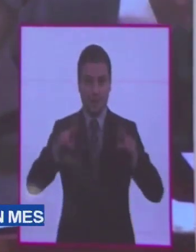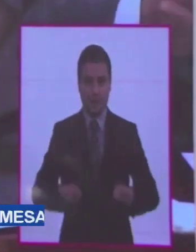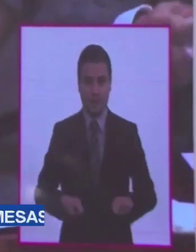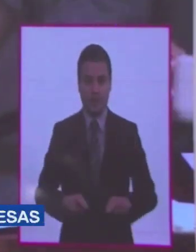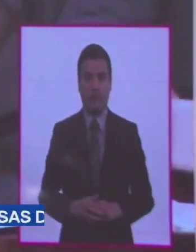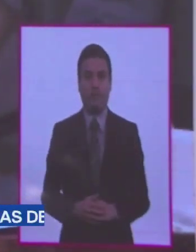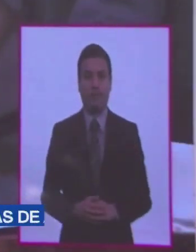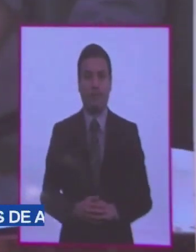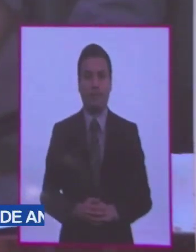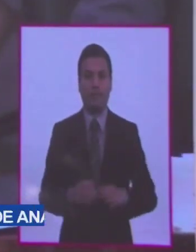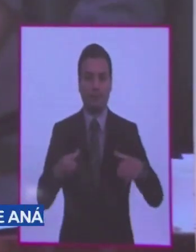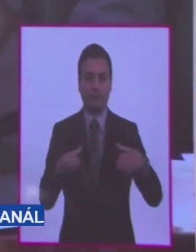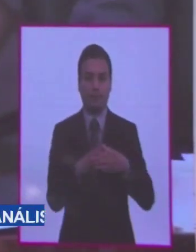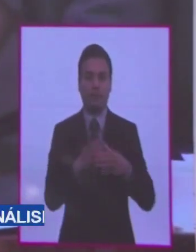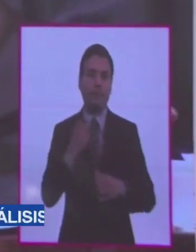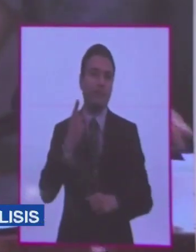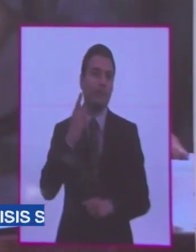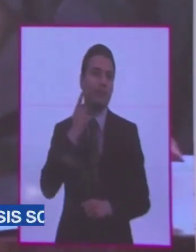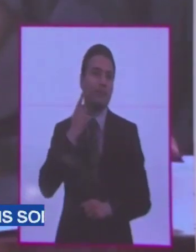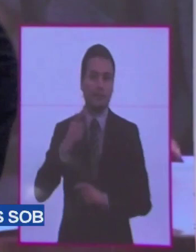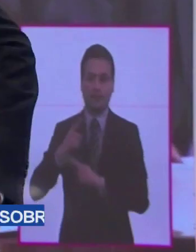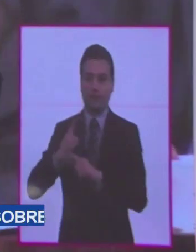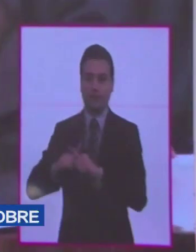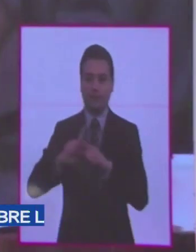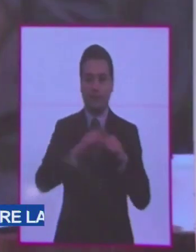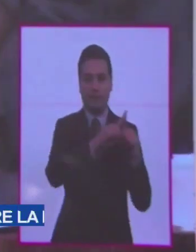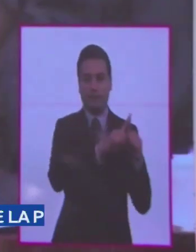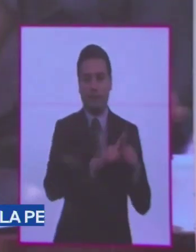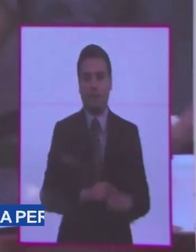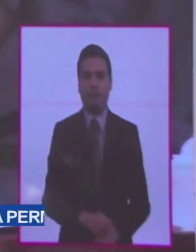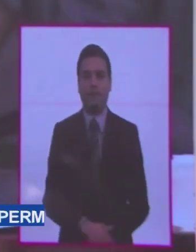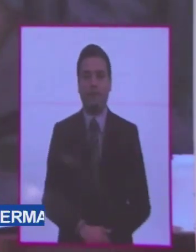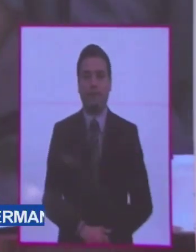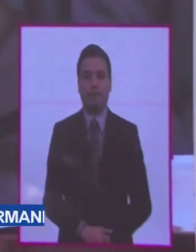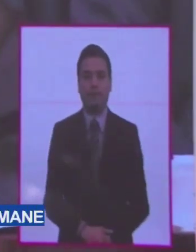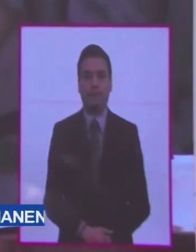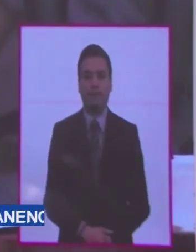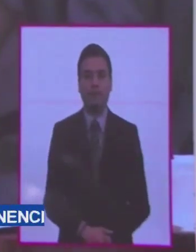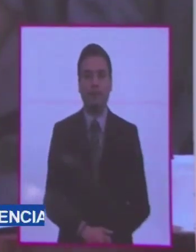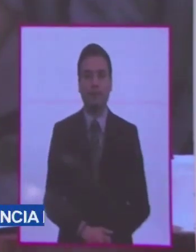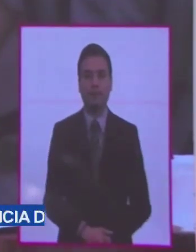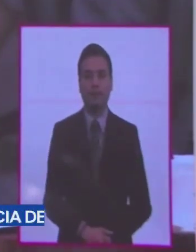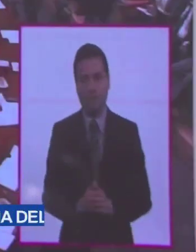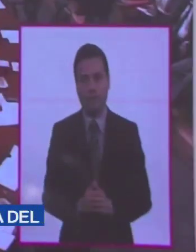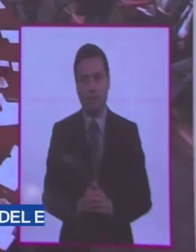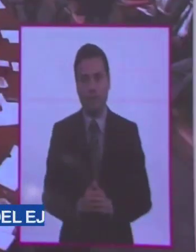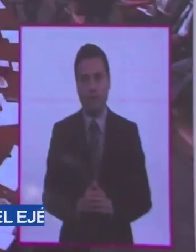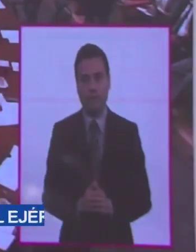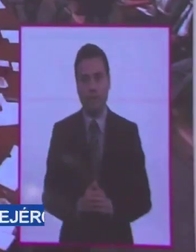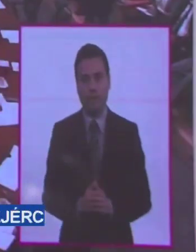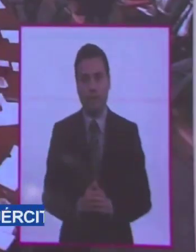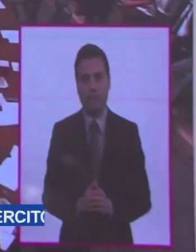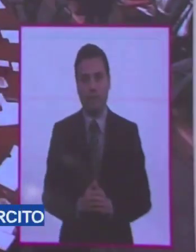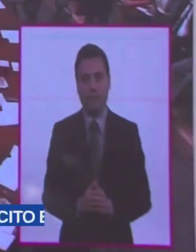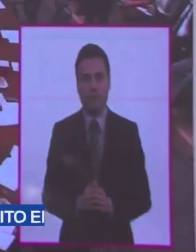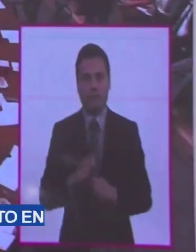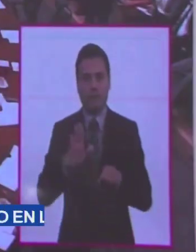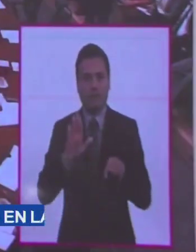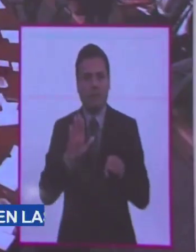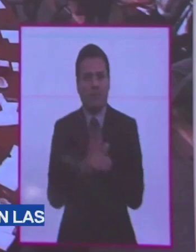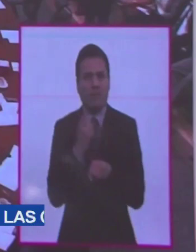partes los órganos ciudadanos se reparten de acuerdo con los intereses políticos partidistas